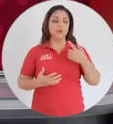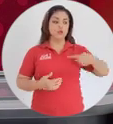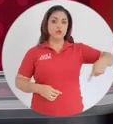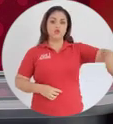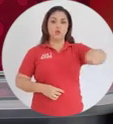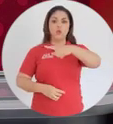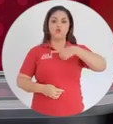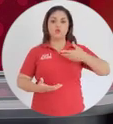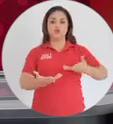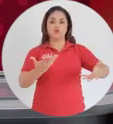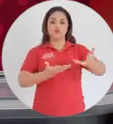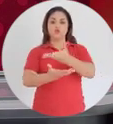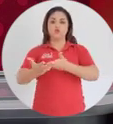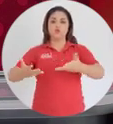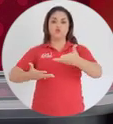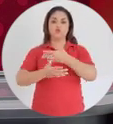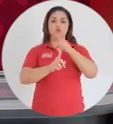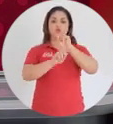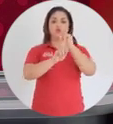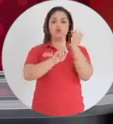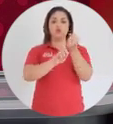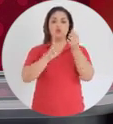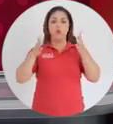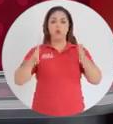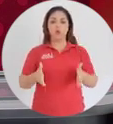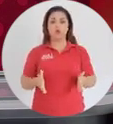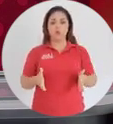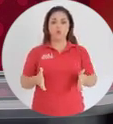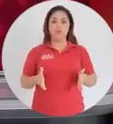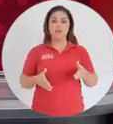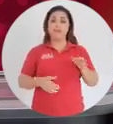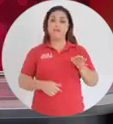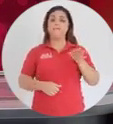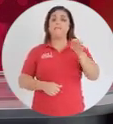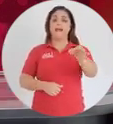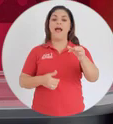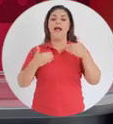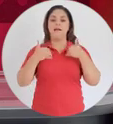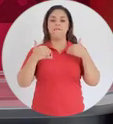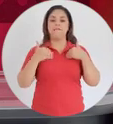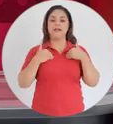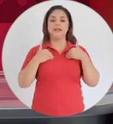Estamos entre sociólogos y a propósito de un Congreso Centroamericano de Sociología que